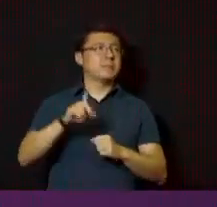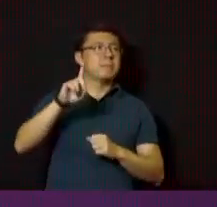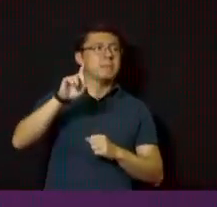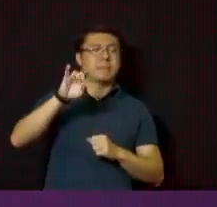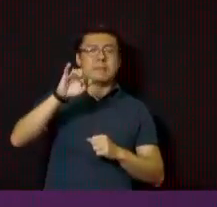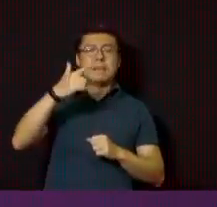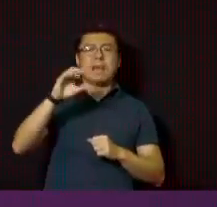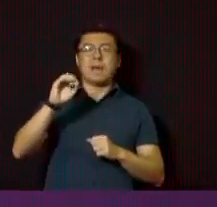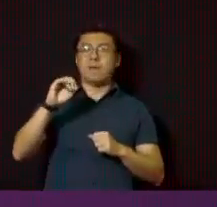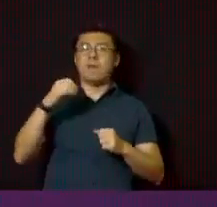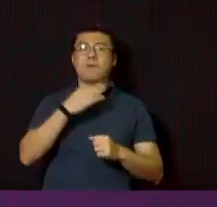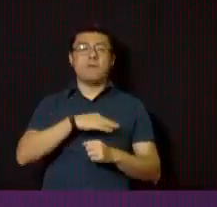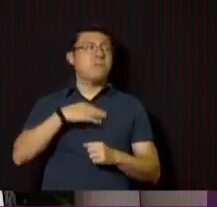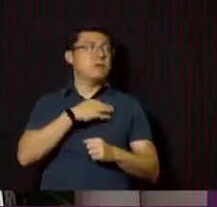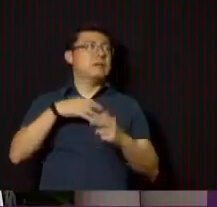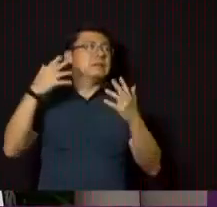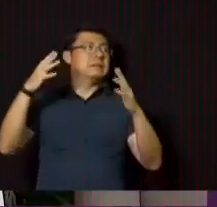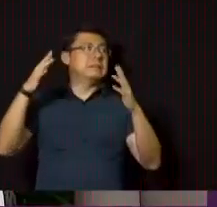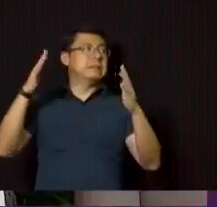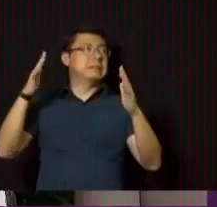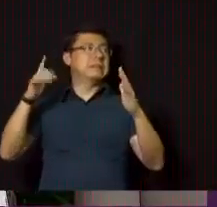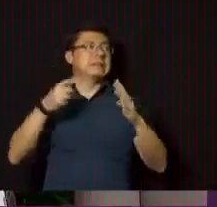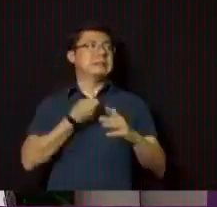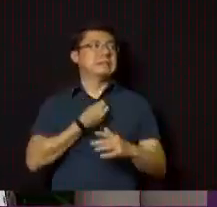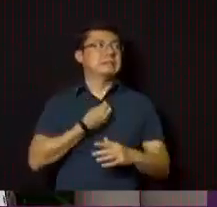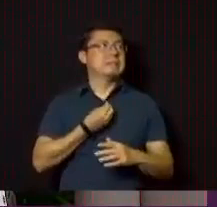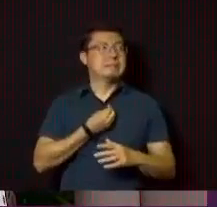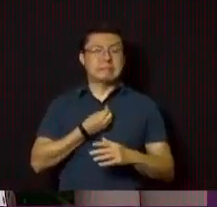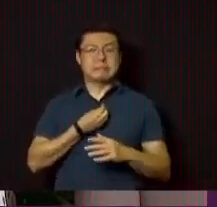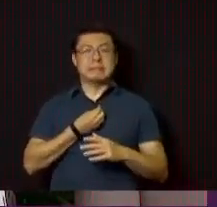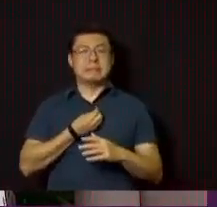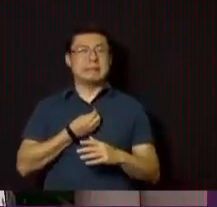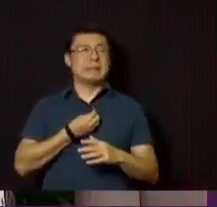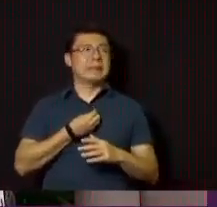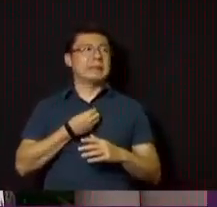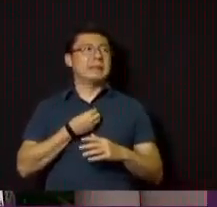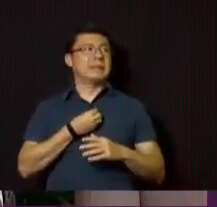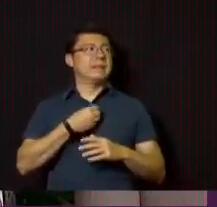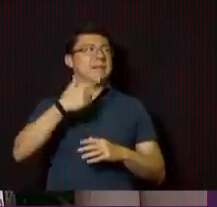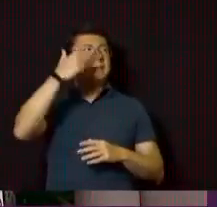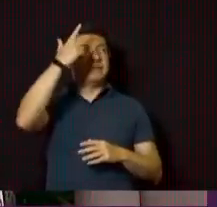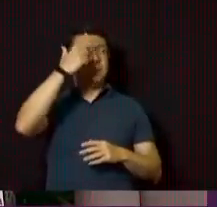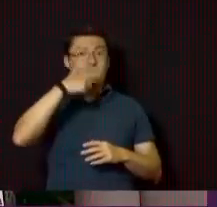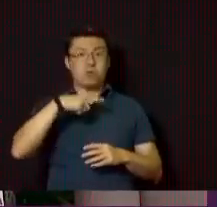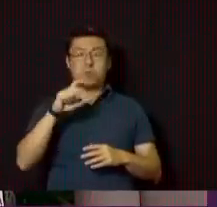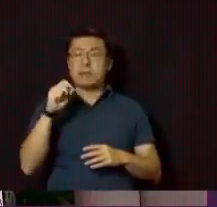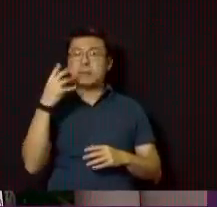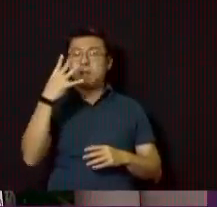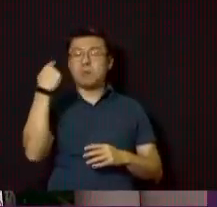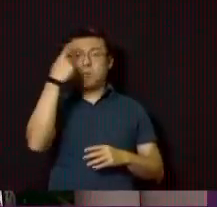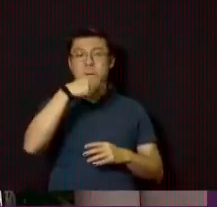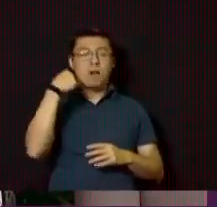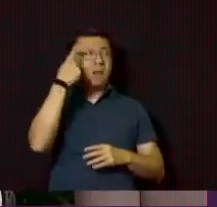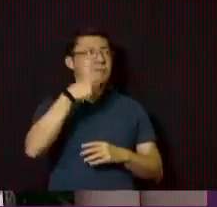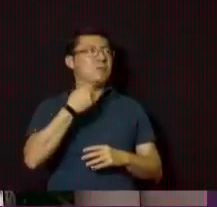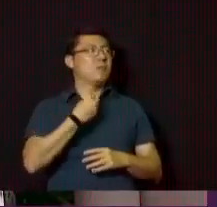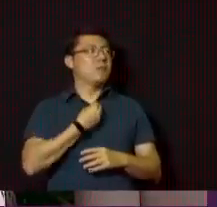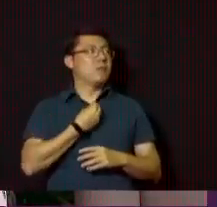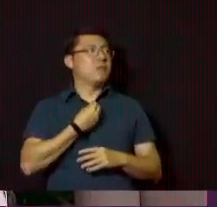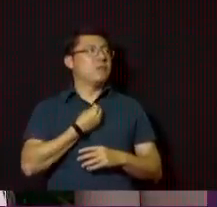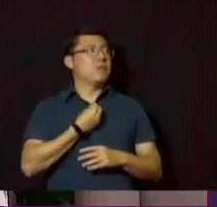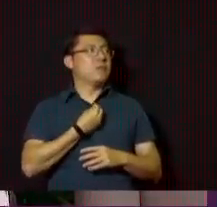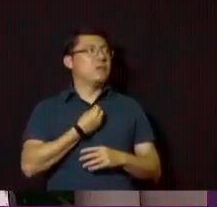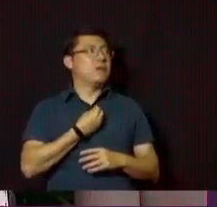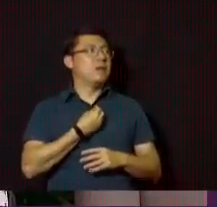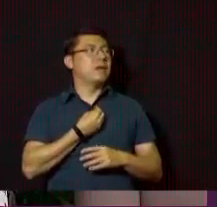hecho increíble. En toda la noche, bueno, ya 24 horas. Ya, dan ganas hasta extenderse un